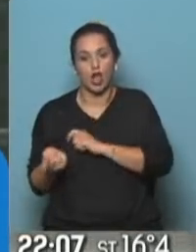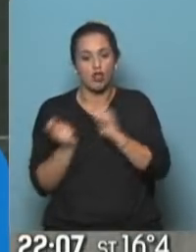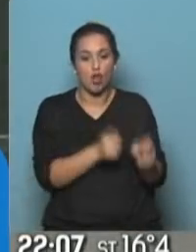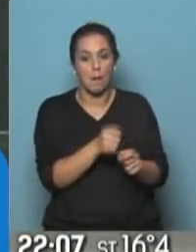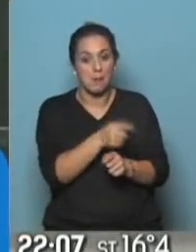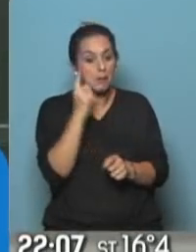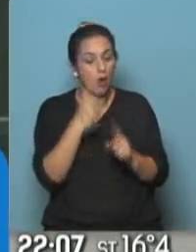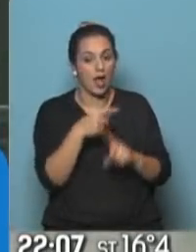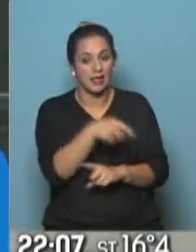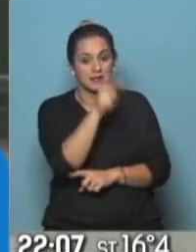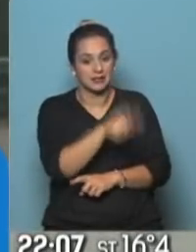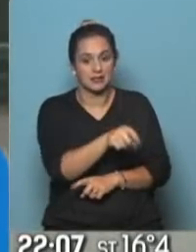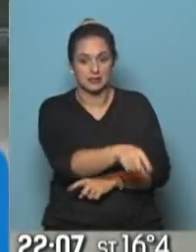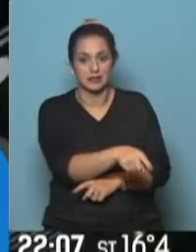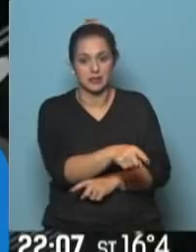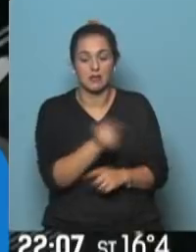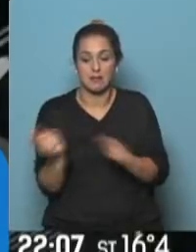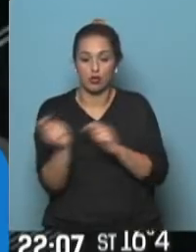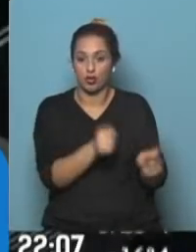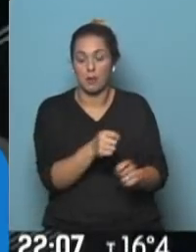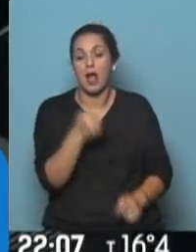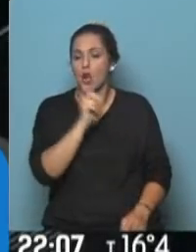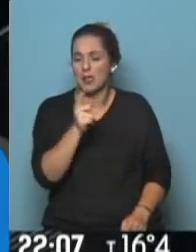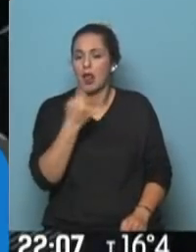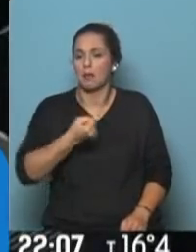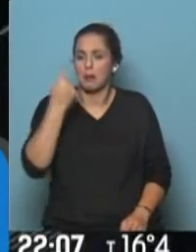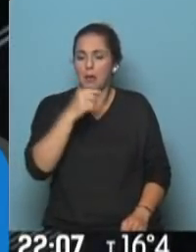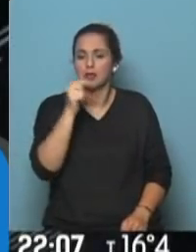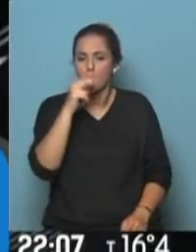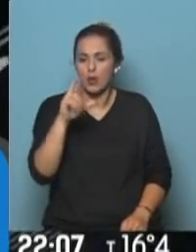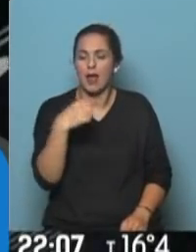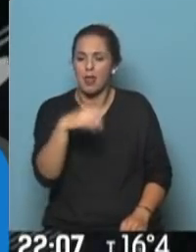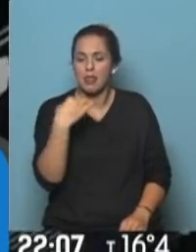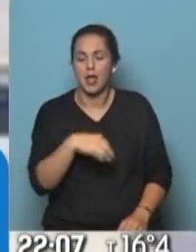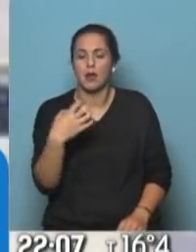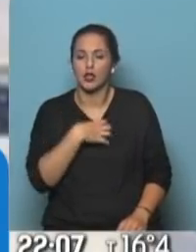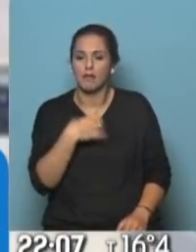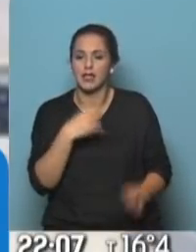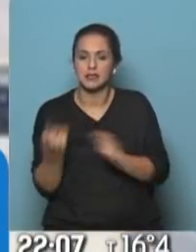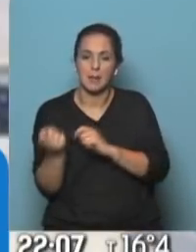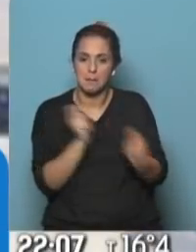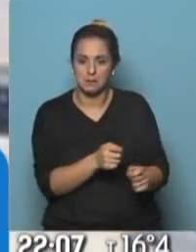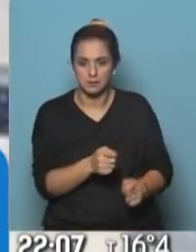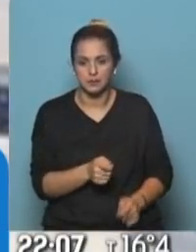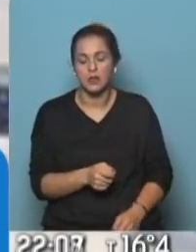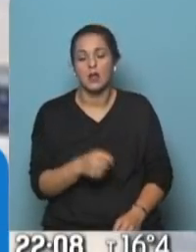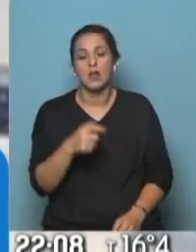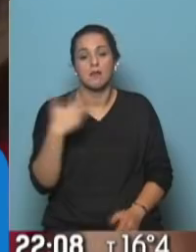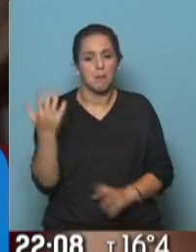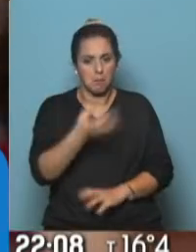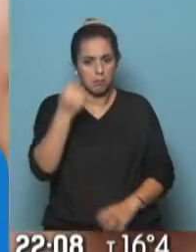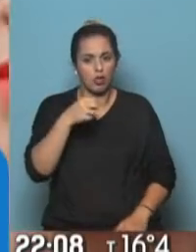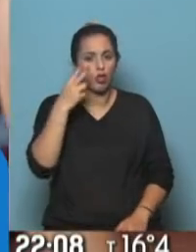tiempo. No es la primera vez que el electorado de Lula debe migrar su confianza en el exmandatario. Lo consiguió en